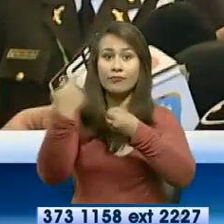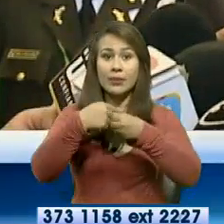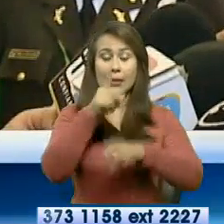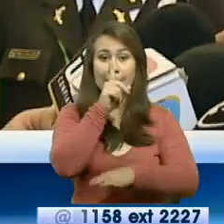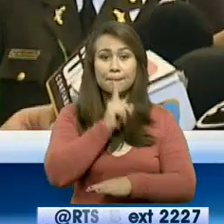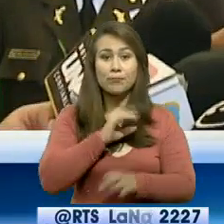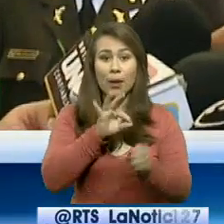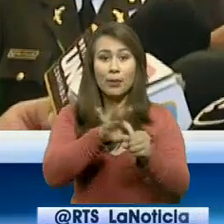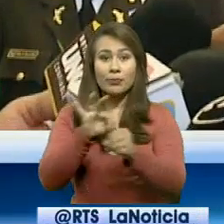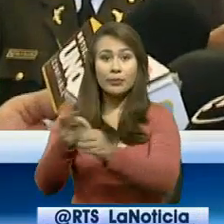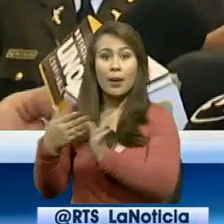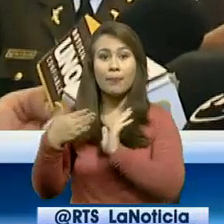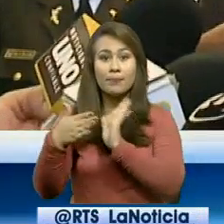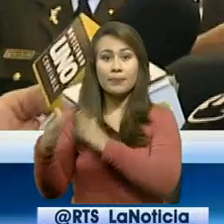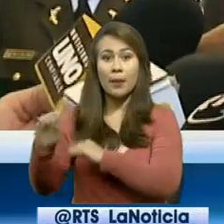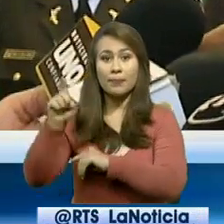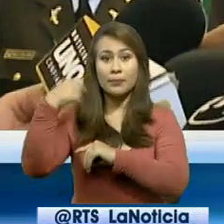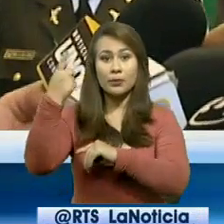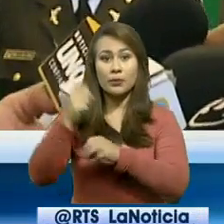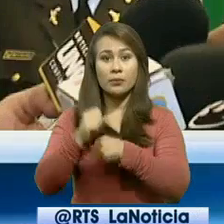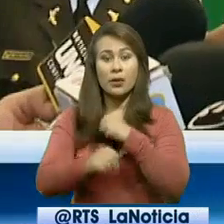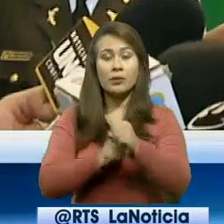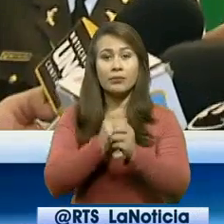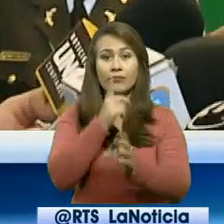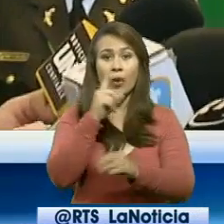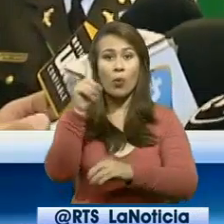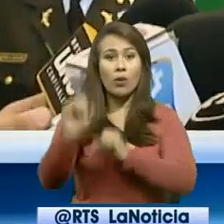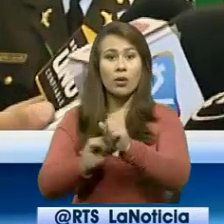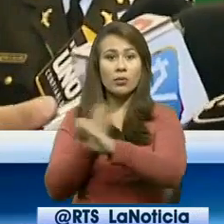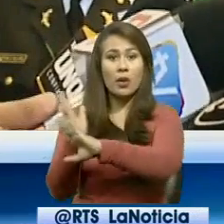silencio electoral del próximo año, tiene que estar un año